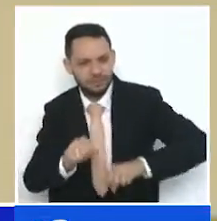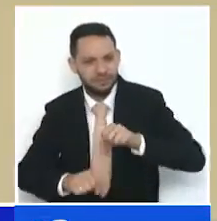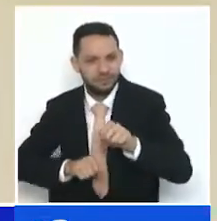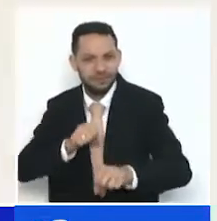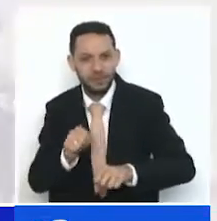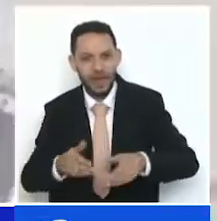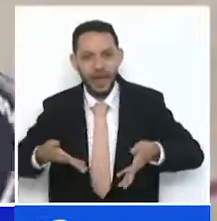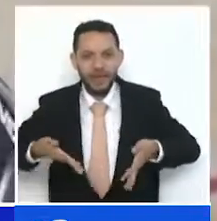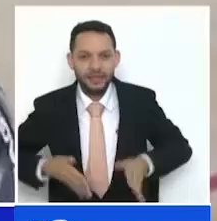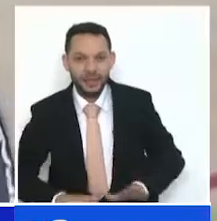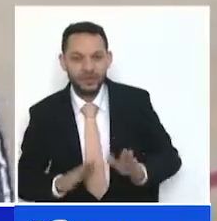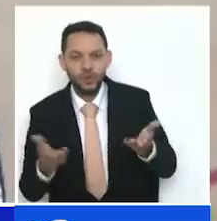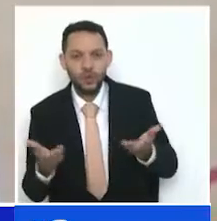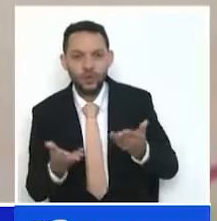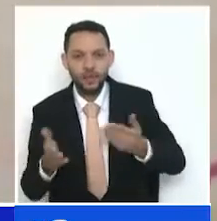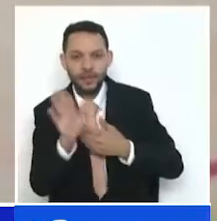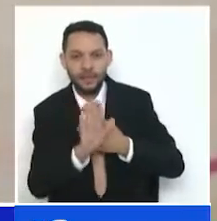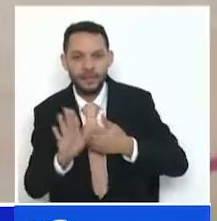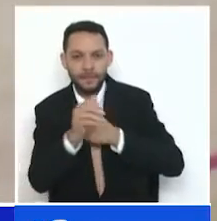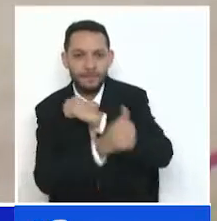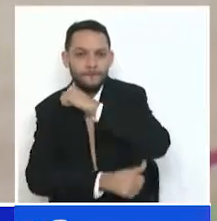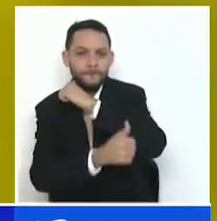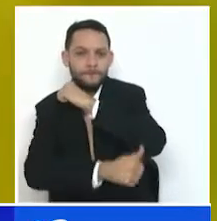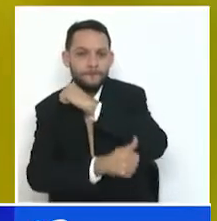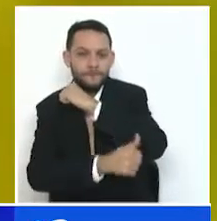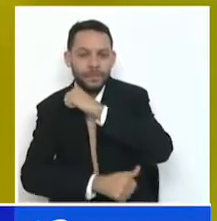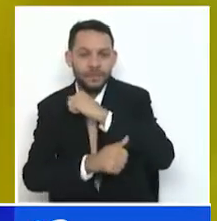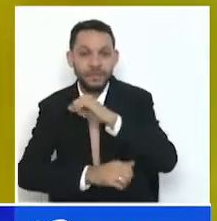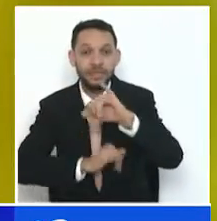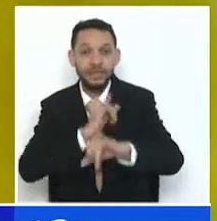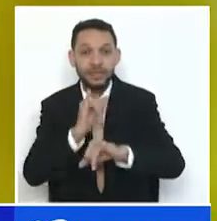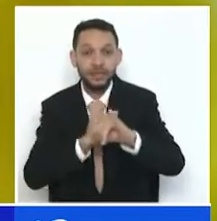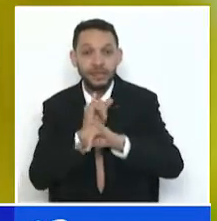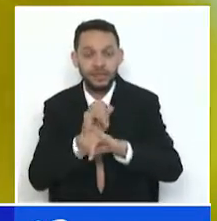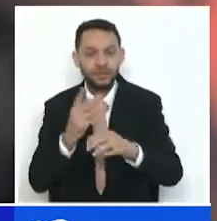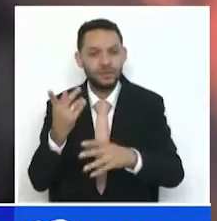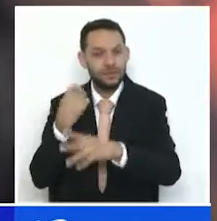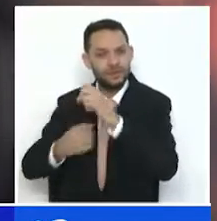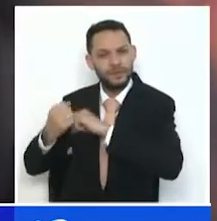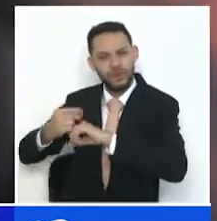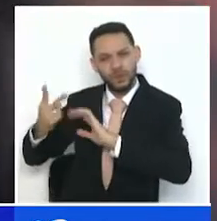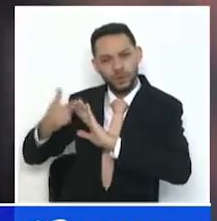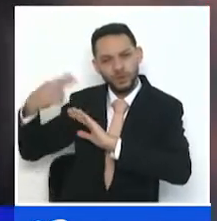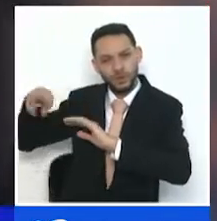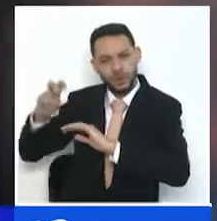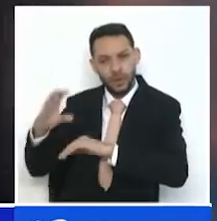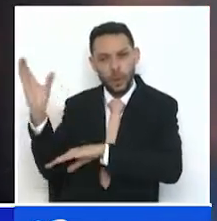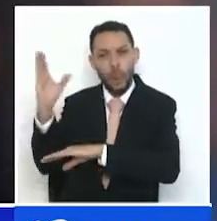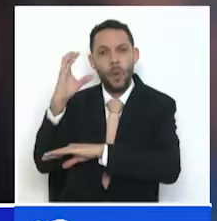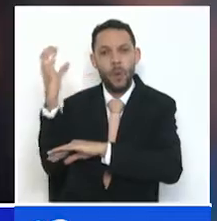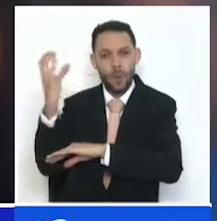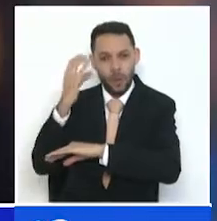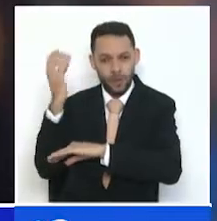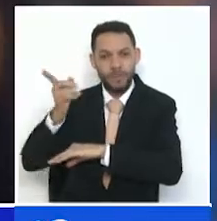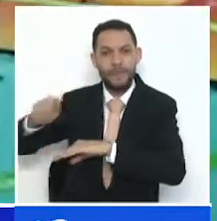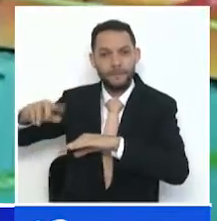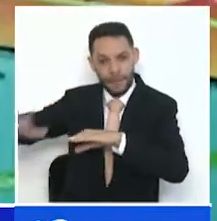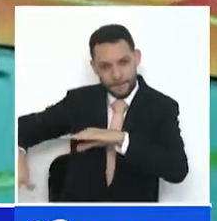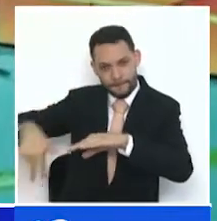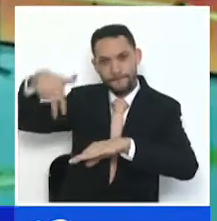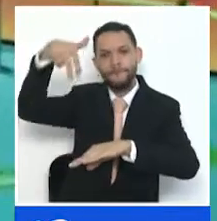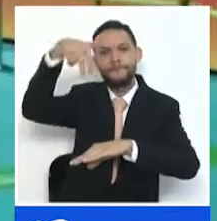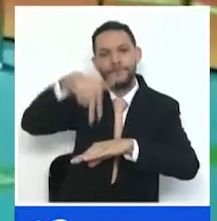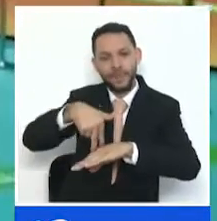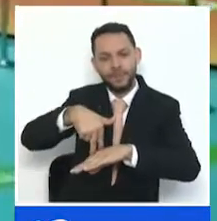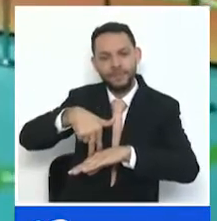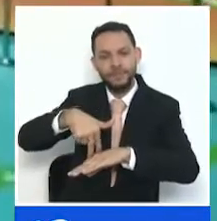municipio de Cucaita, Boyacá. En su debut internacional en el 2017 en representación de nuestro país, subió al escalón más alto del podio